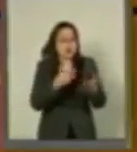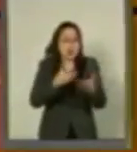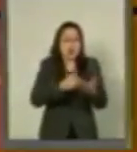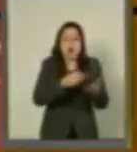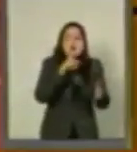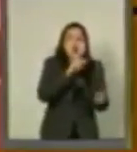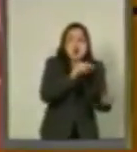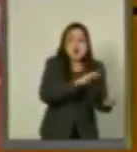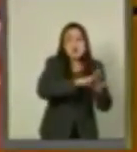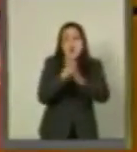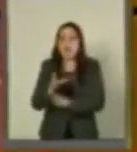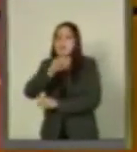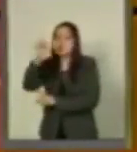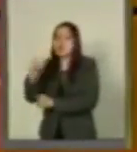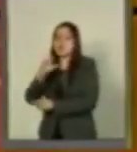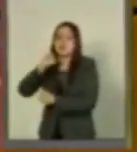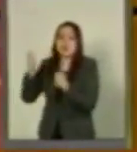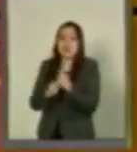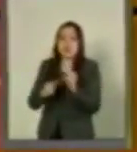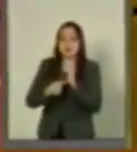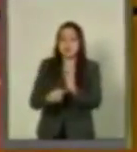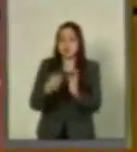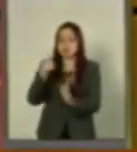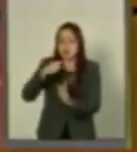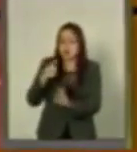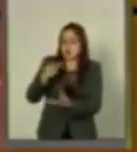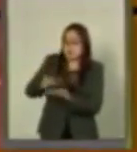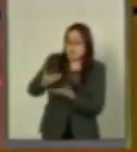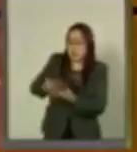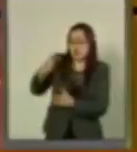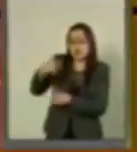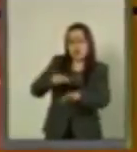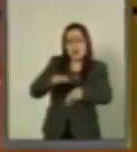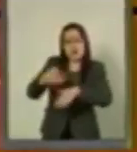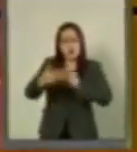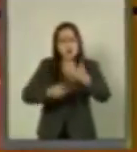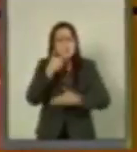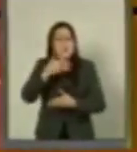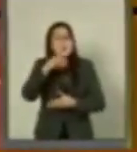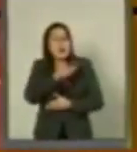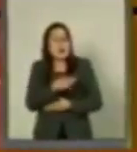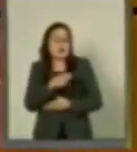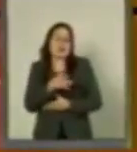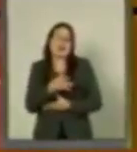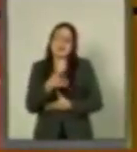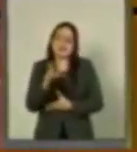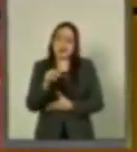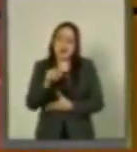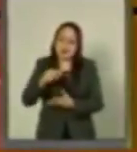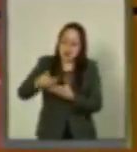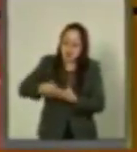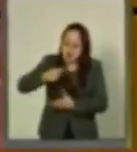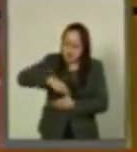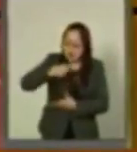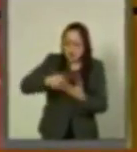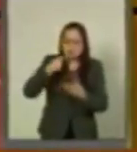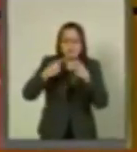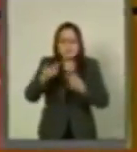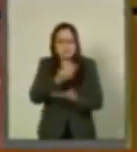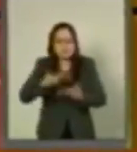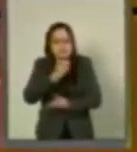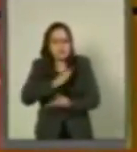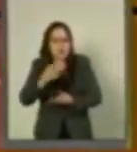usan o usan algún documento de ellos para cuestionar el desempeño de nuestro gobierno. Sí, el diálogo